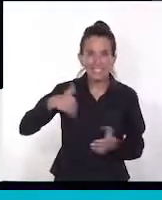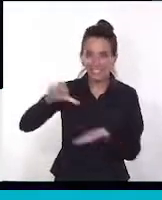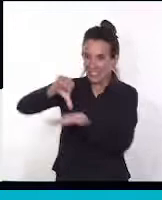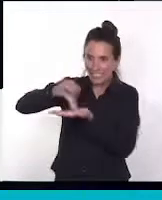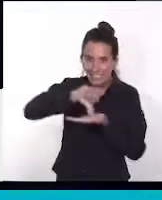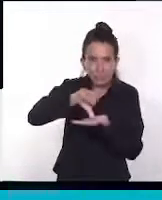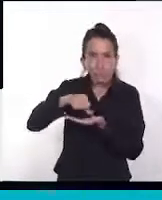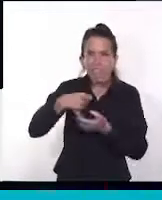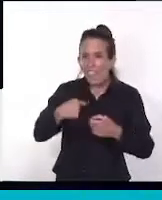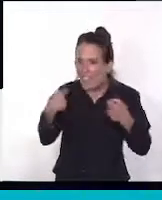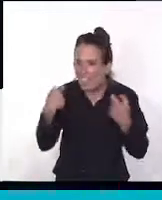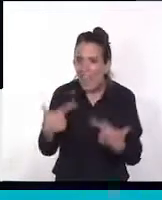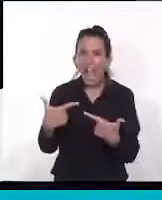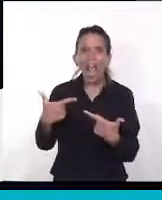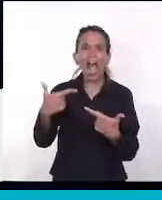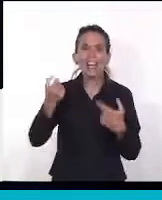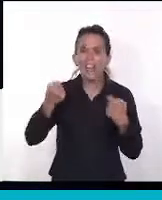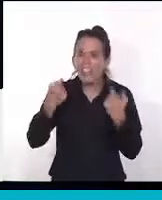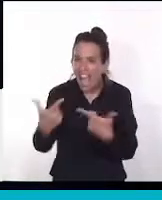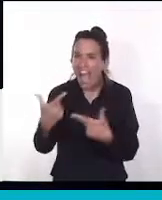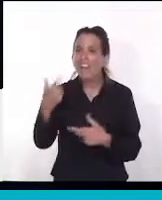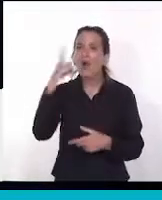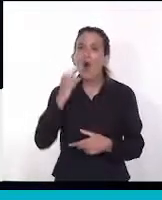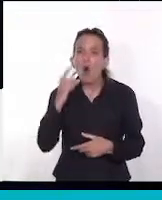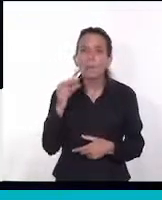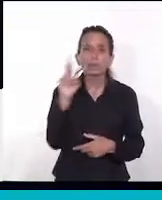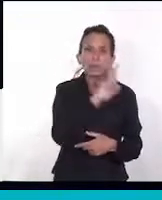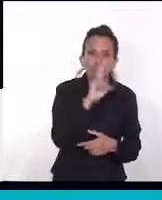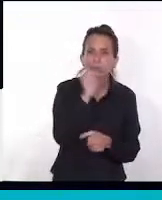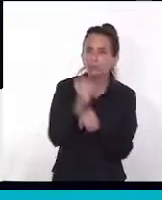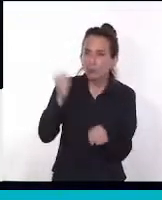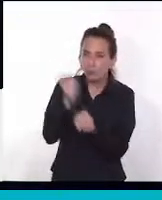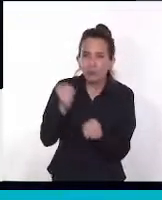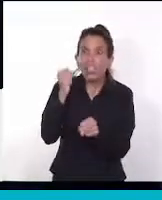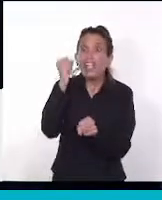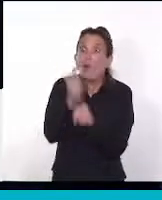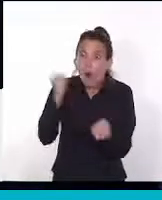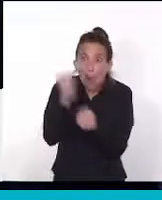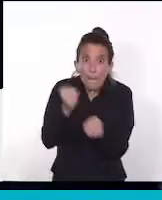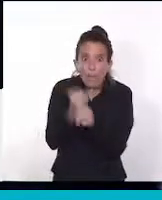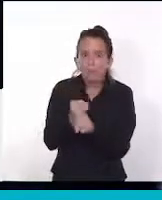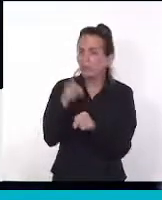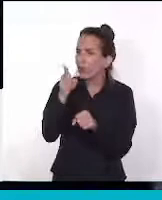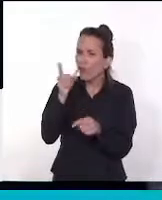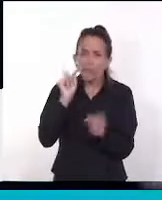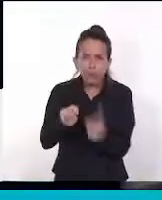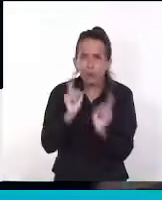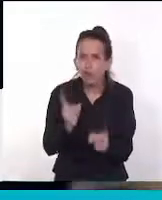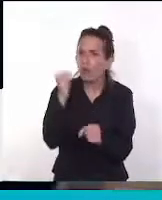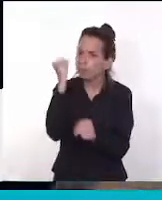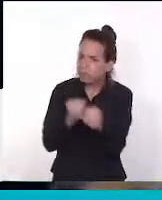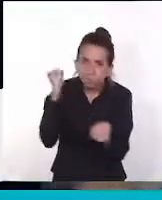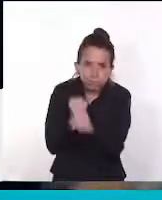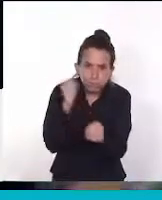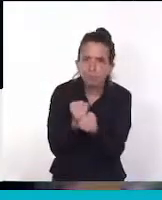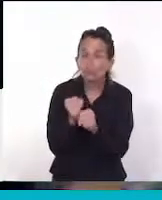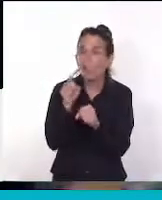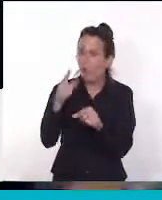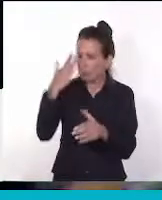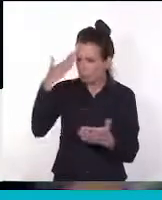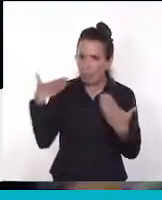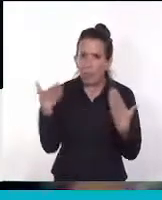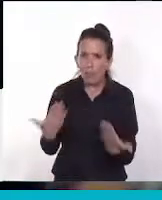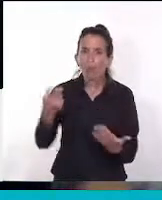trabajadores y trabajadoras, que han demostrado cómo han sostenido esas empresas. Lo demostraron en el 2001 y lo están demostrando